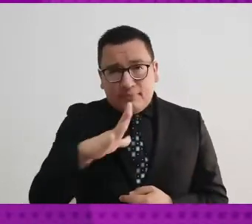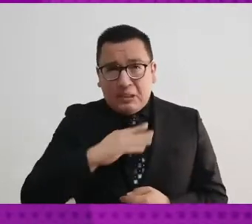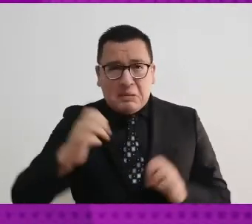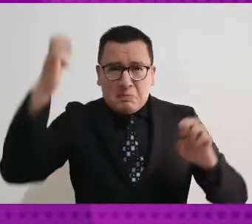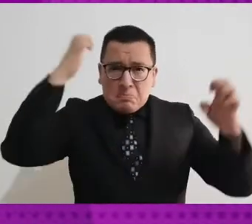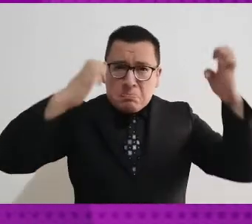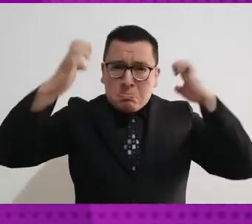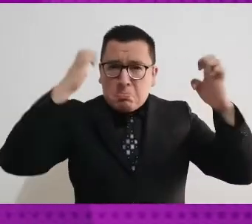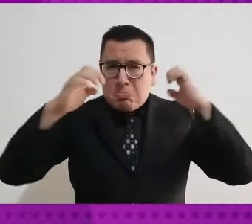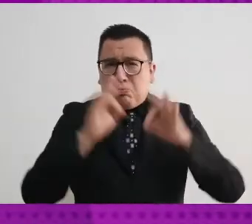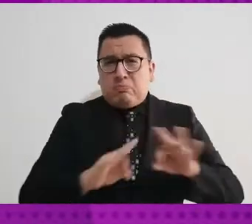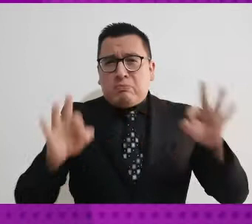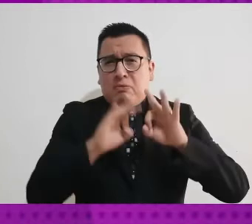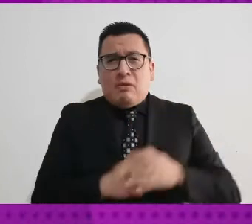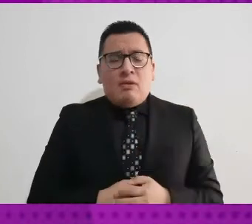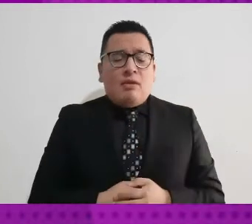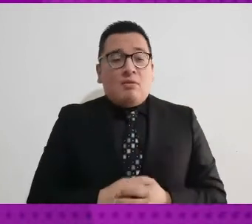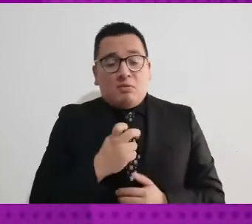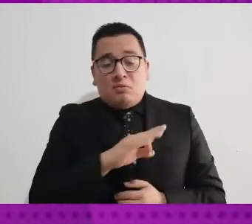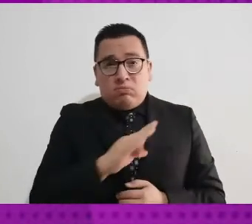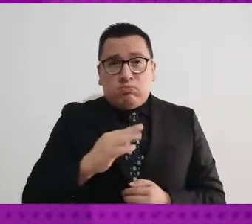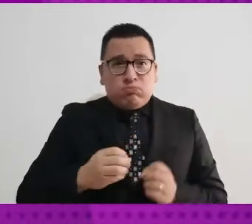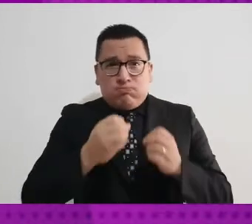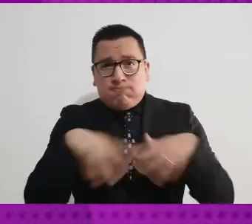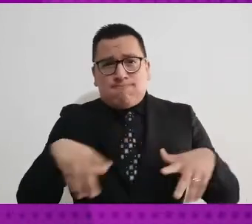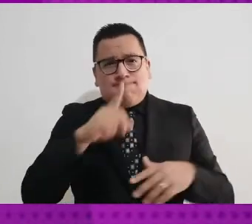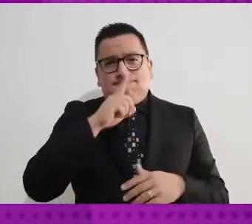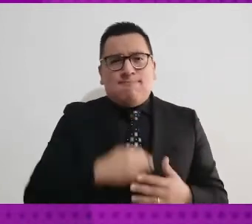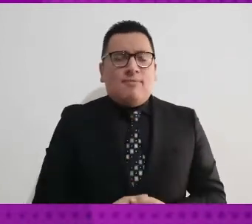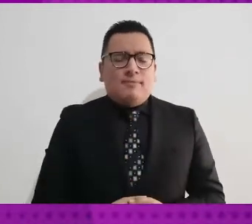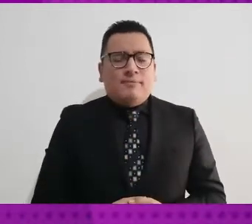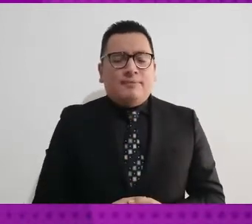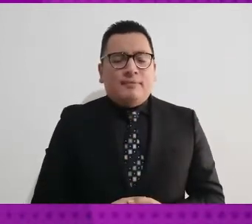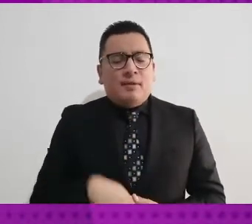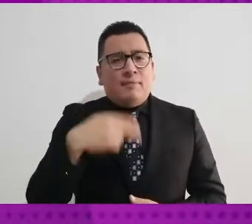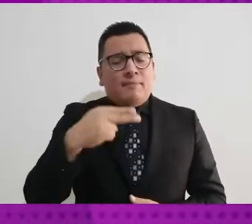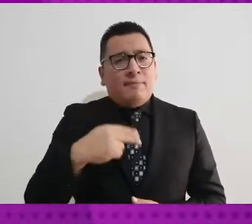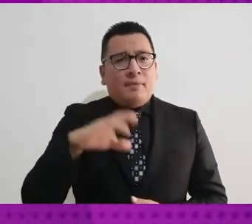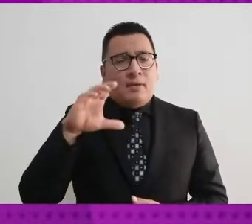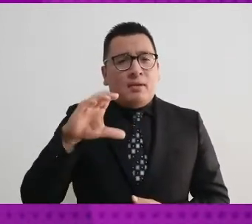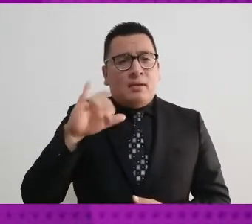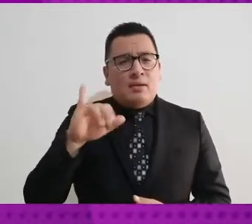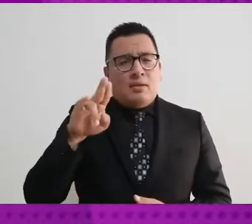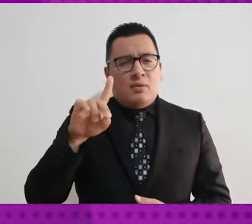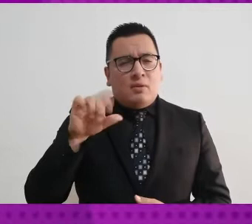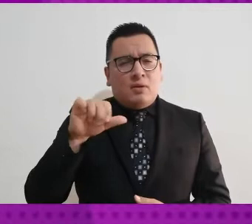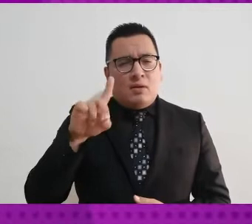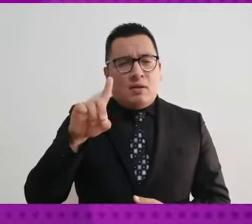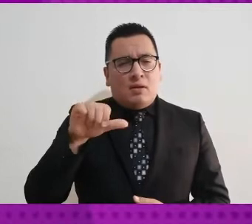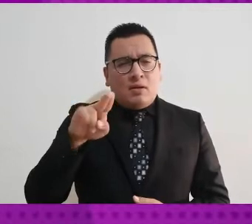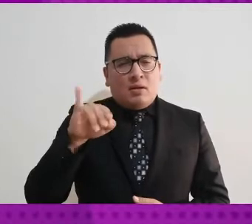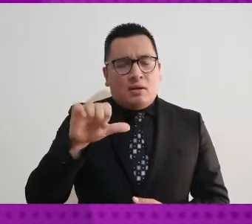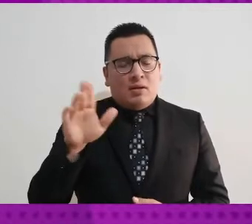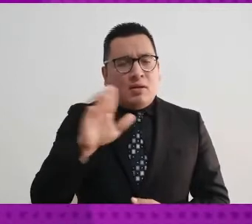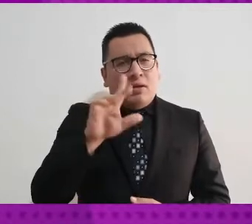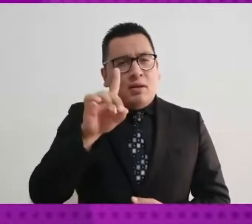exposición maravillosa que de verdad no se pueden perder. Esta exposición se llama Ciudadanía, Democracia y